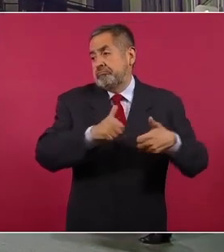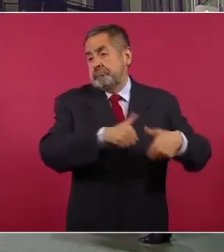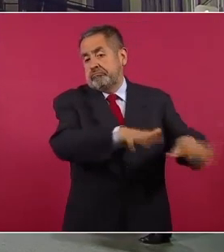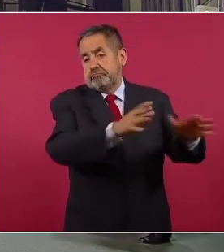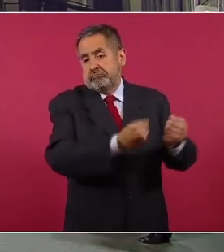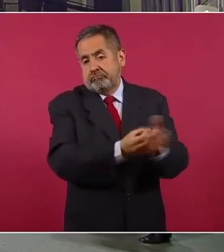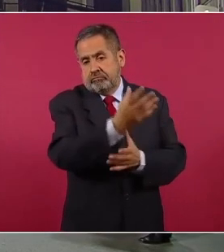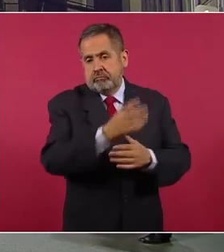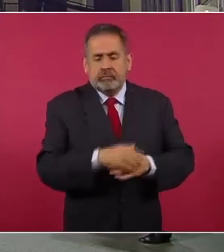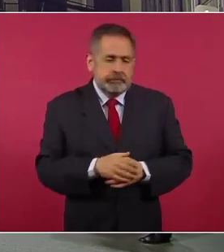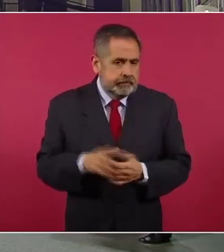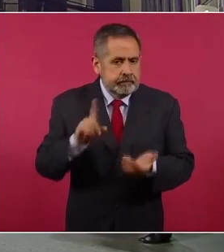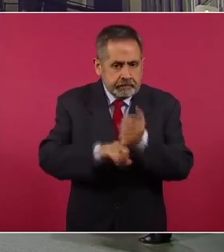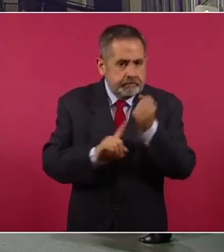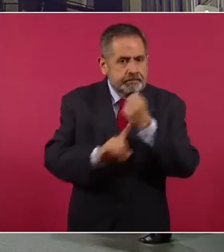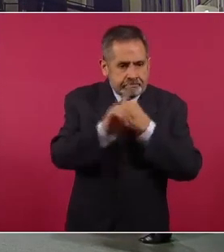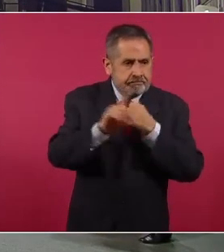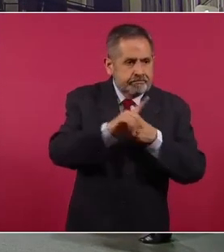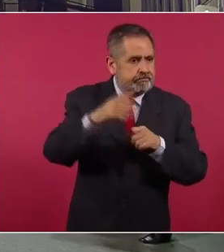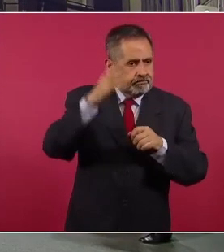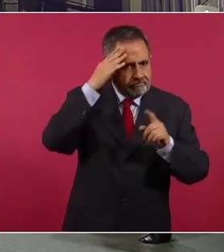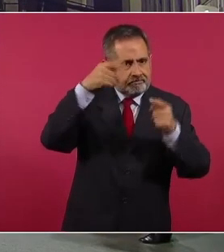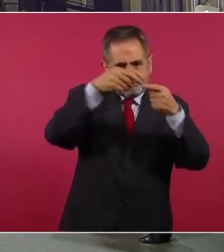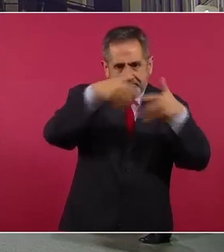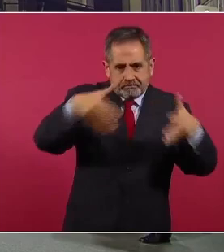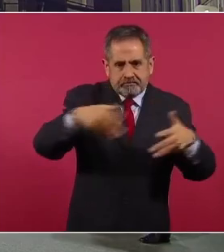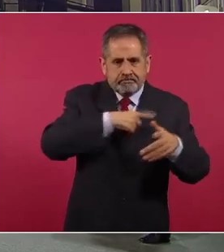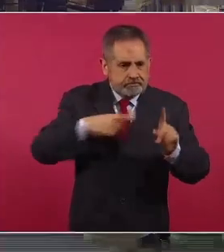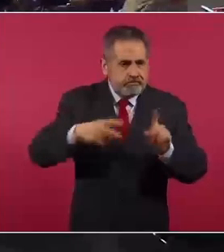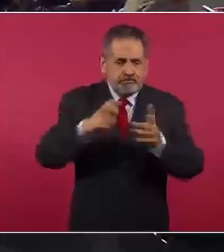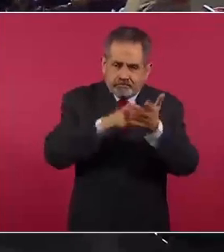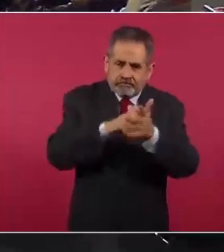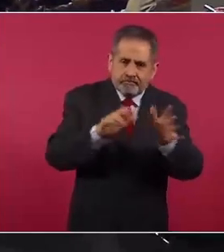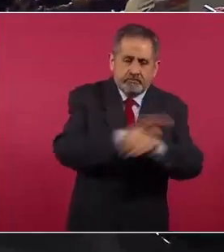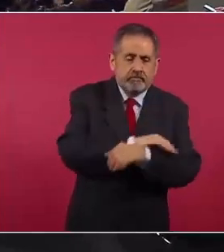Es un problema estructural, pero hay que atenderlo.